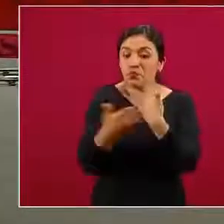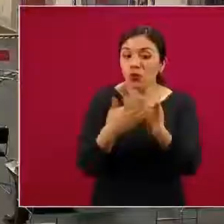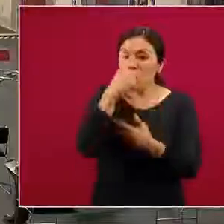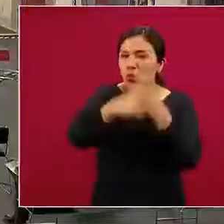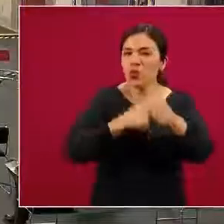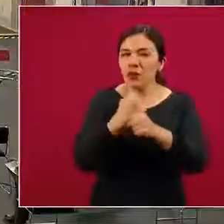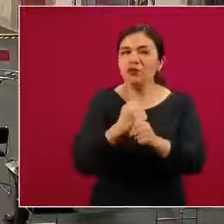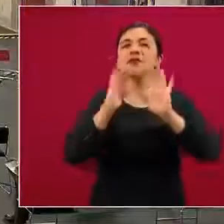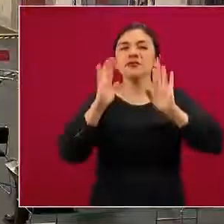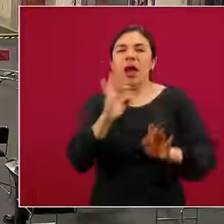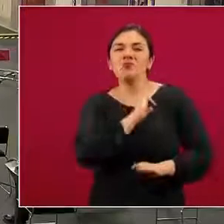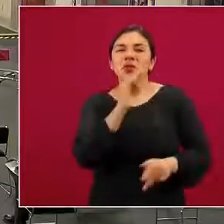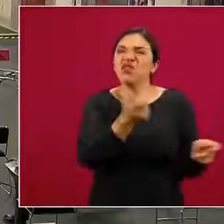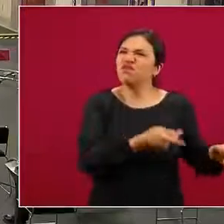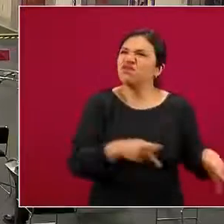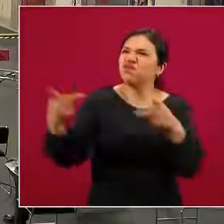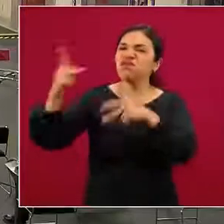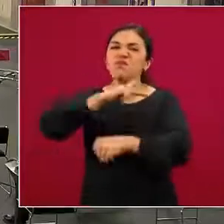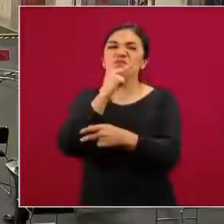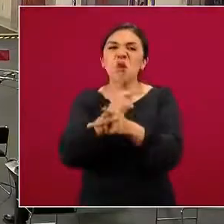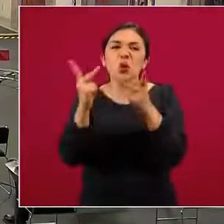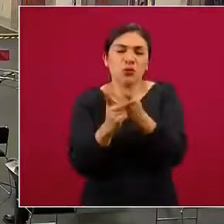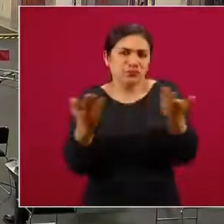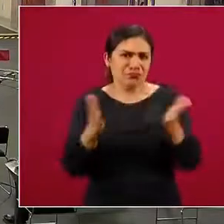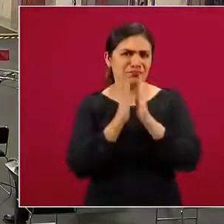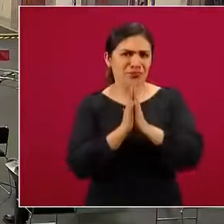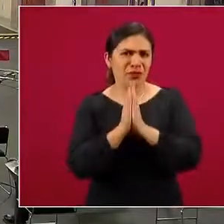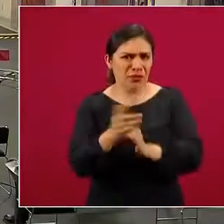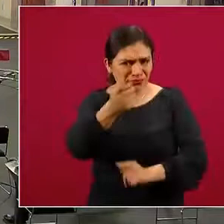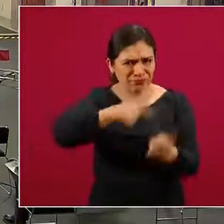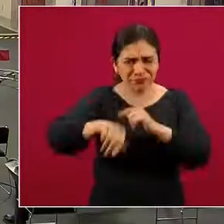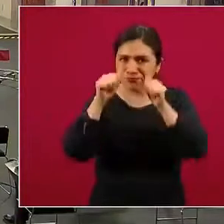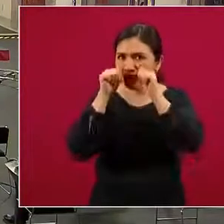puedan cerrar sus negocios. Así que, por favor,